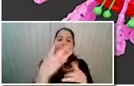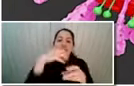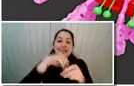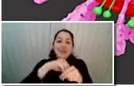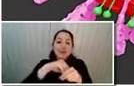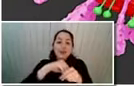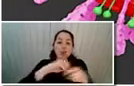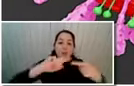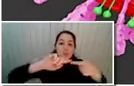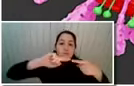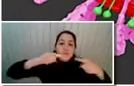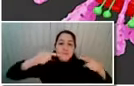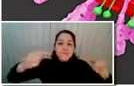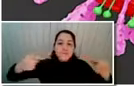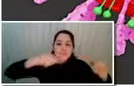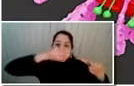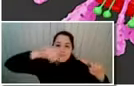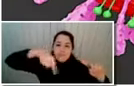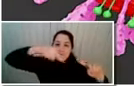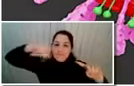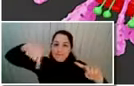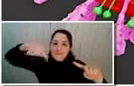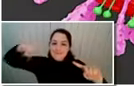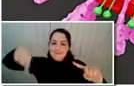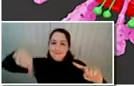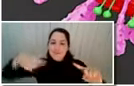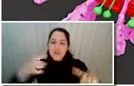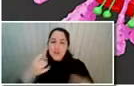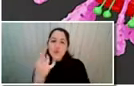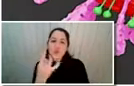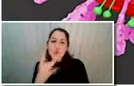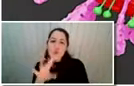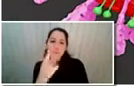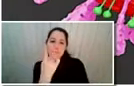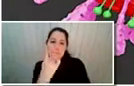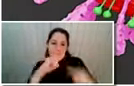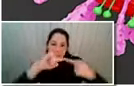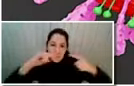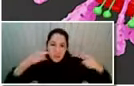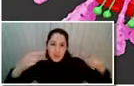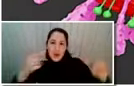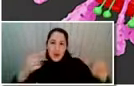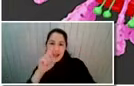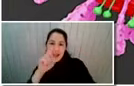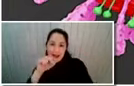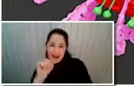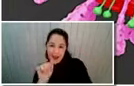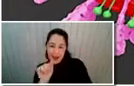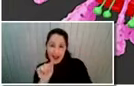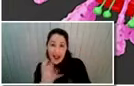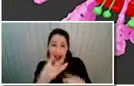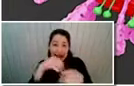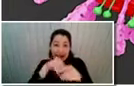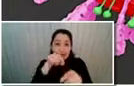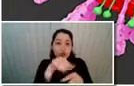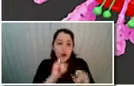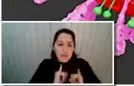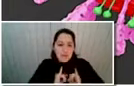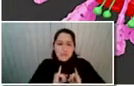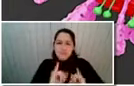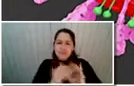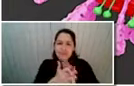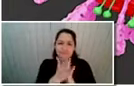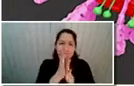ve es una hebra simple de RNA, y ahí adentro tiene toda la información genética para